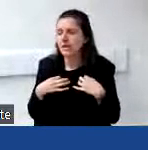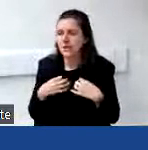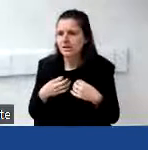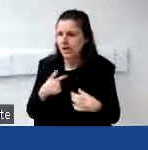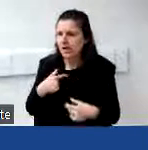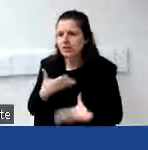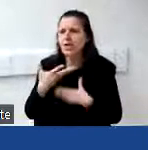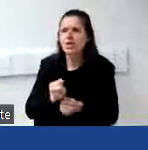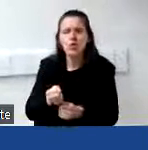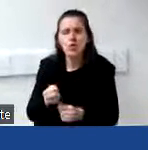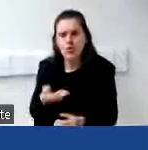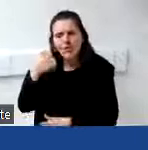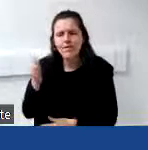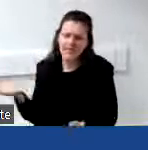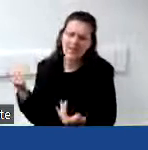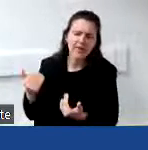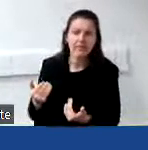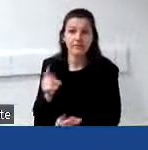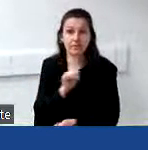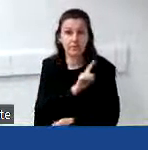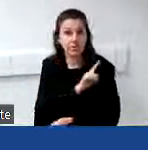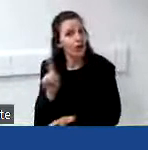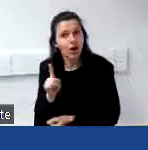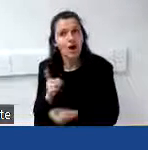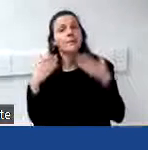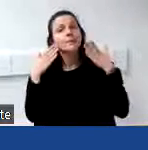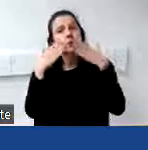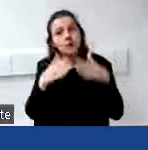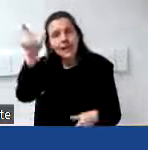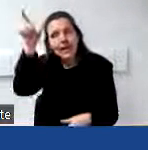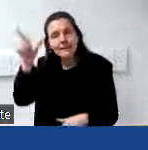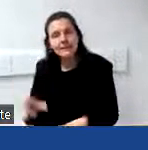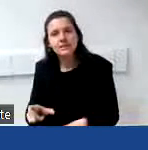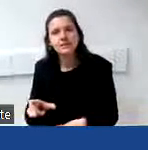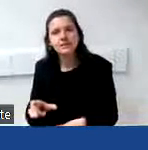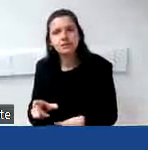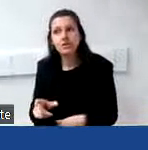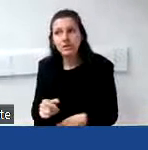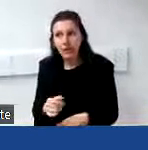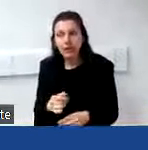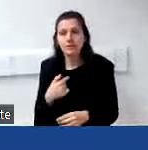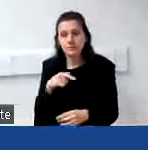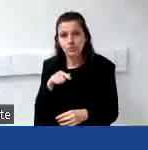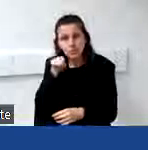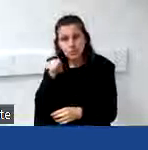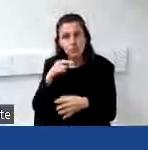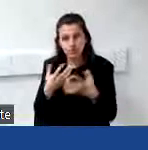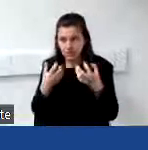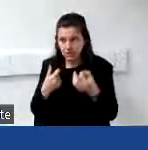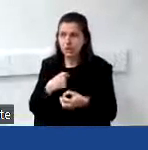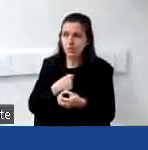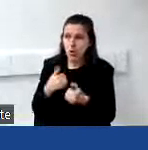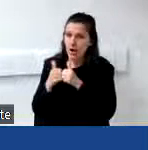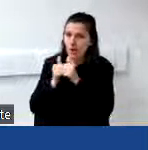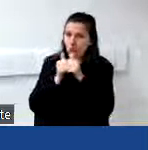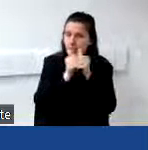¿Querés cambiarte sola? ¿Necesitas que el acompañante que vino contigo te acompañe? Siempre la